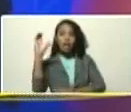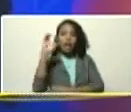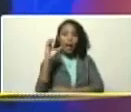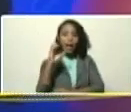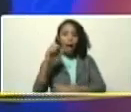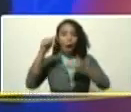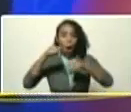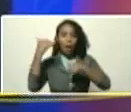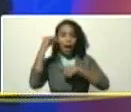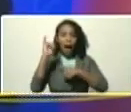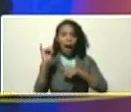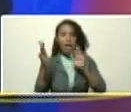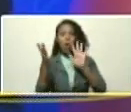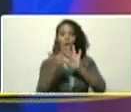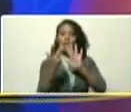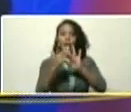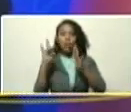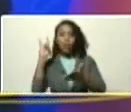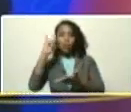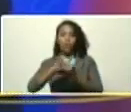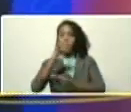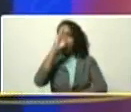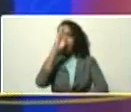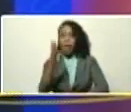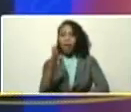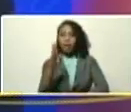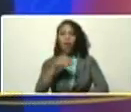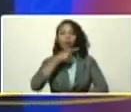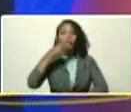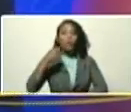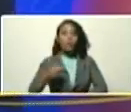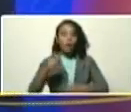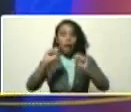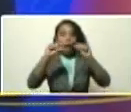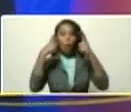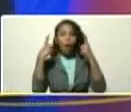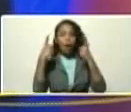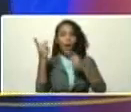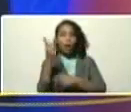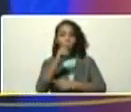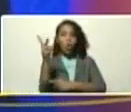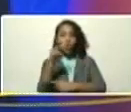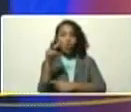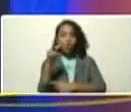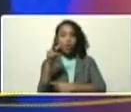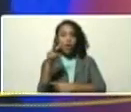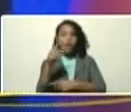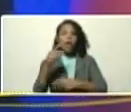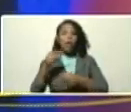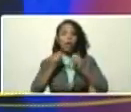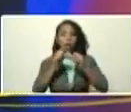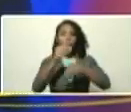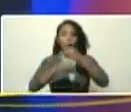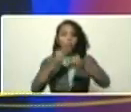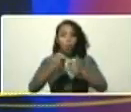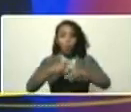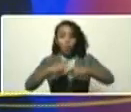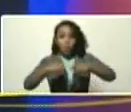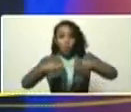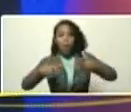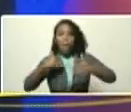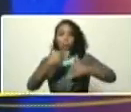directo, una conexión aérea directa entre Moscú y Maiquetía, y vamos a seguir incrementando gradualmente